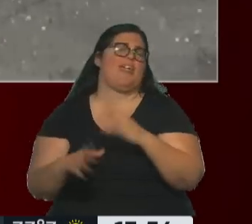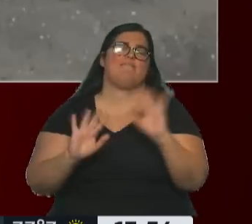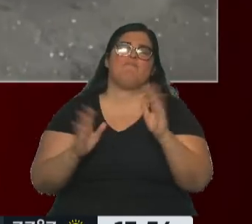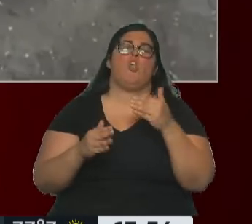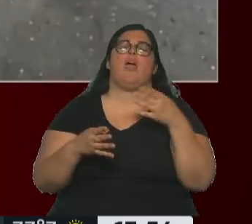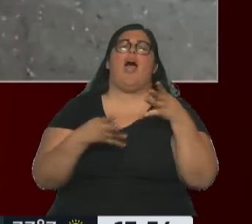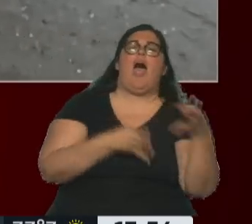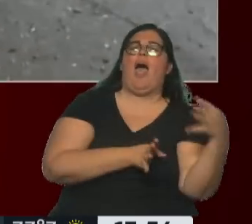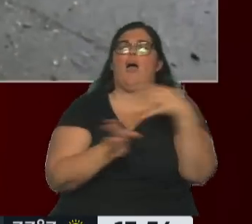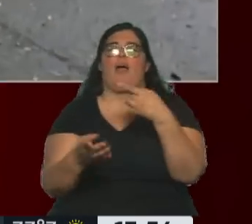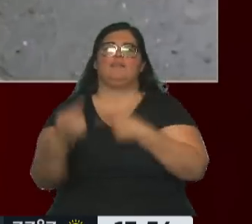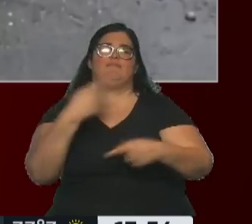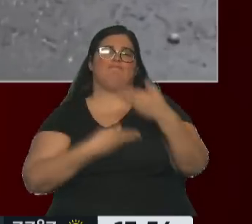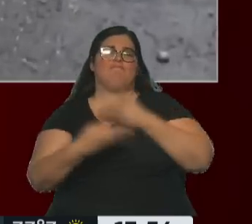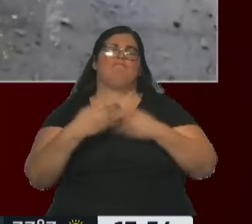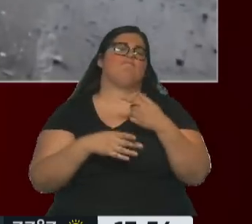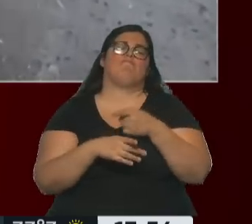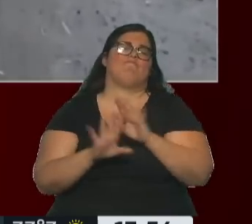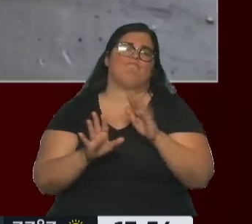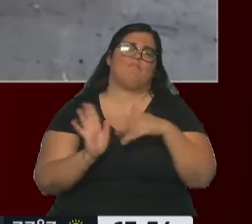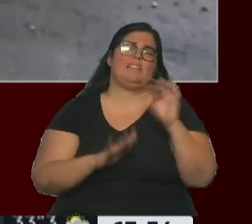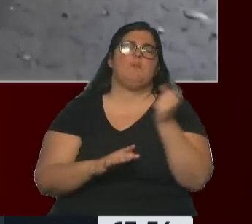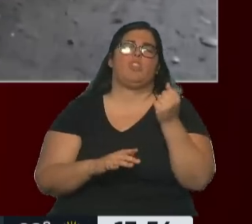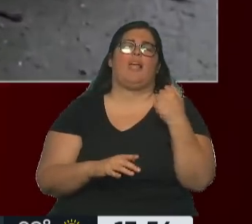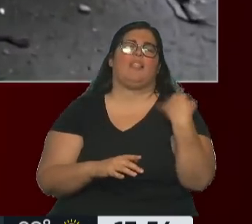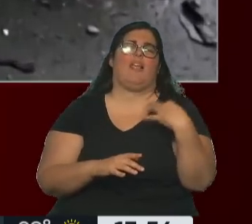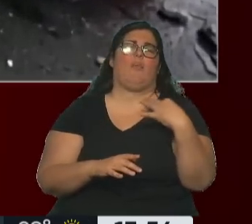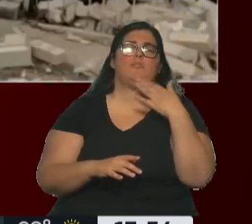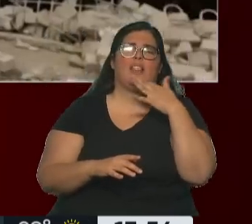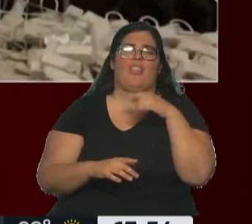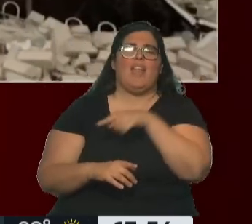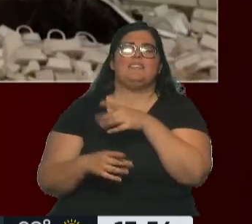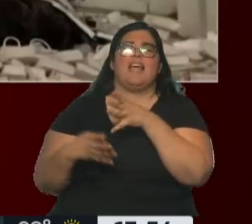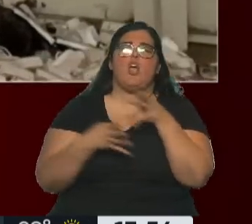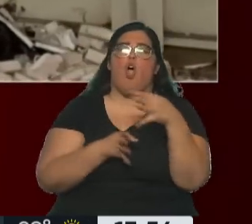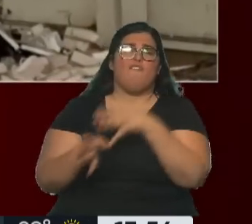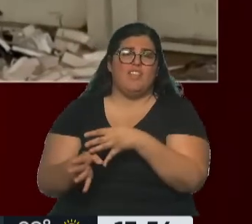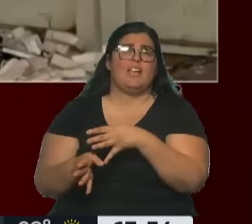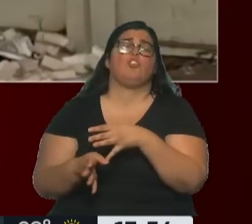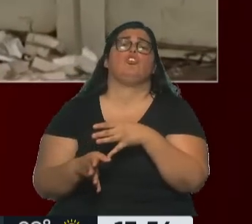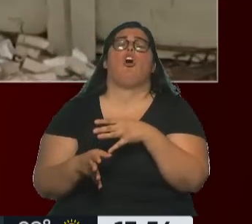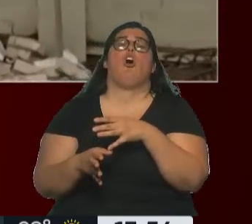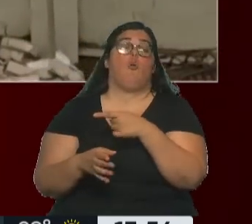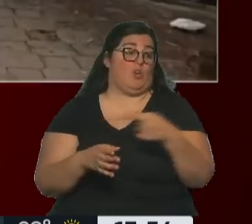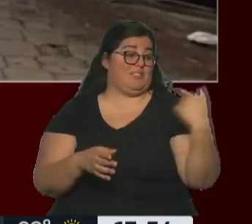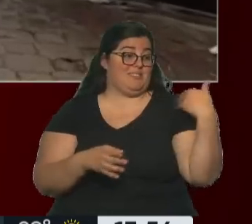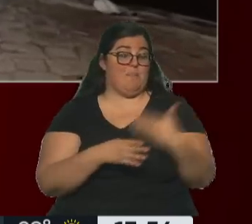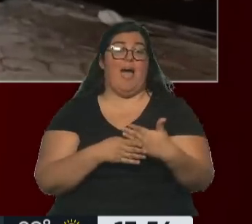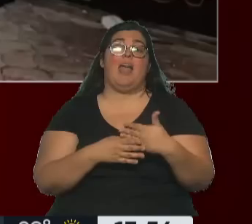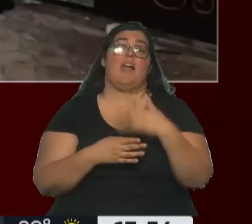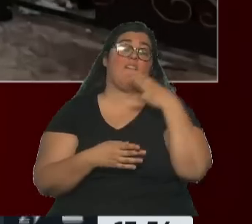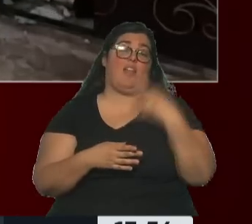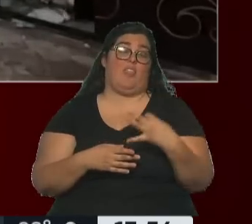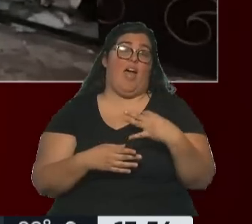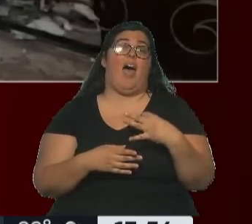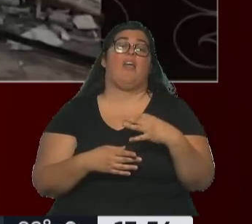y retrocesos quizás Eso es lo más importante poder entender que este conflicto que hoy esta semana Tuvo una intención de parte